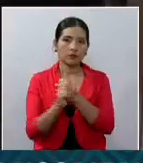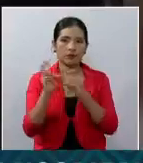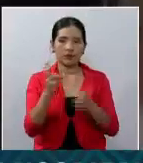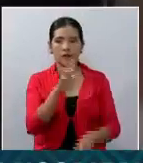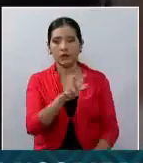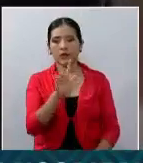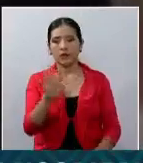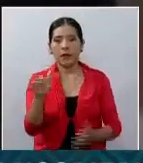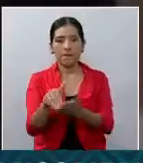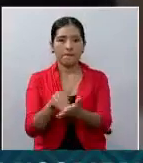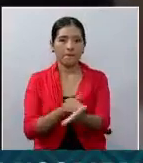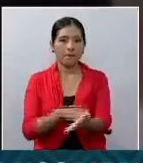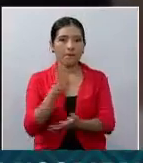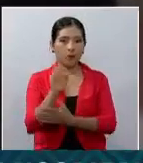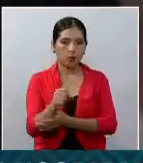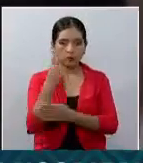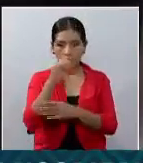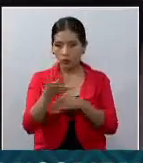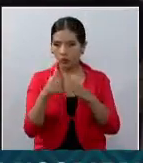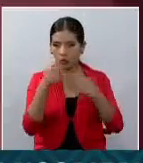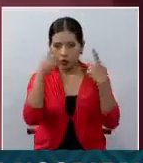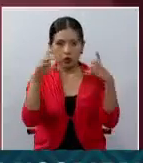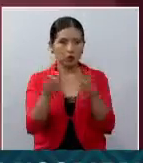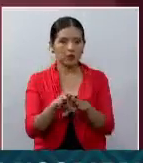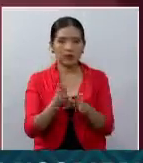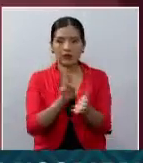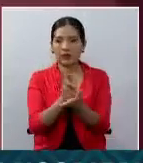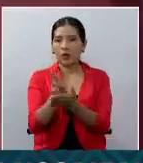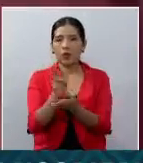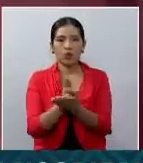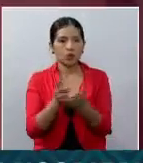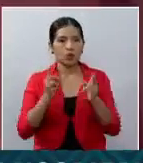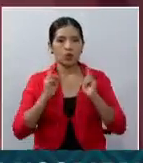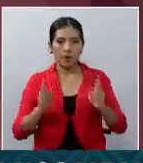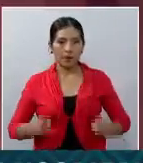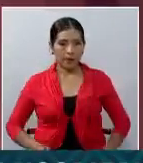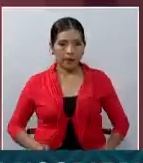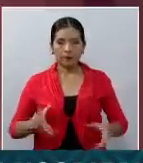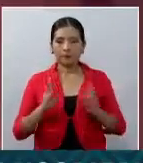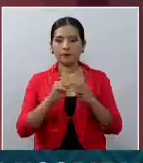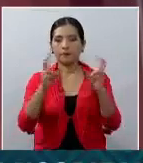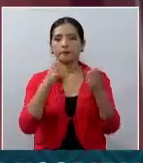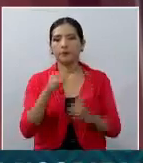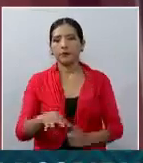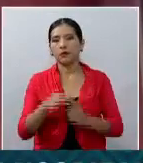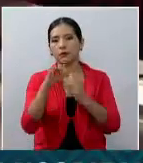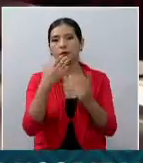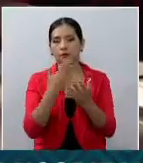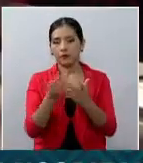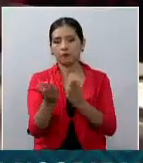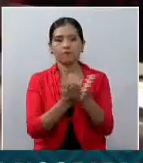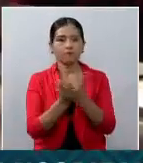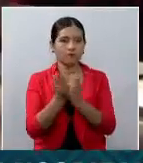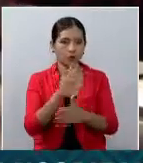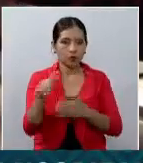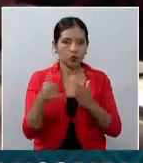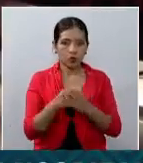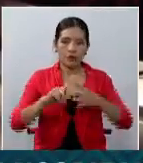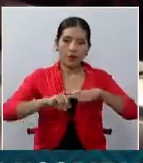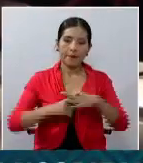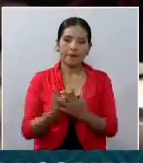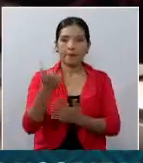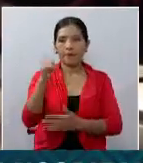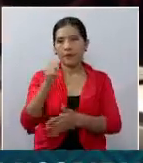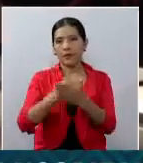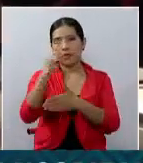millones de bolivianos para la contratación de recursos humanos para que este nosocomio de especialidades empiece a brindar su servicio a partir del 10